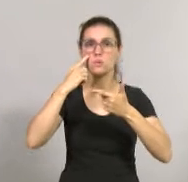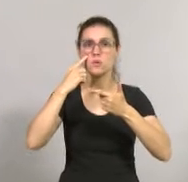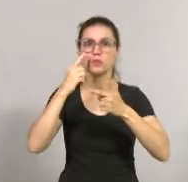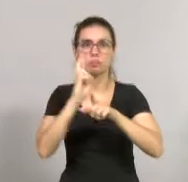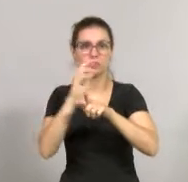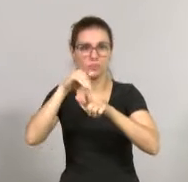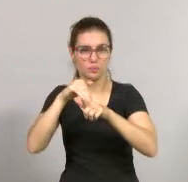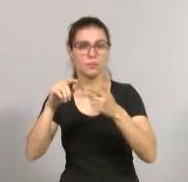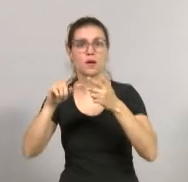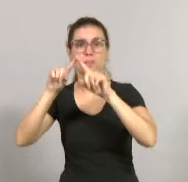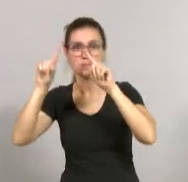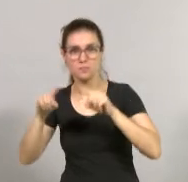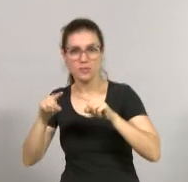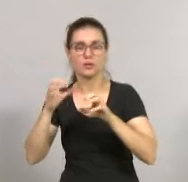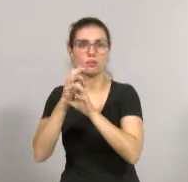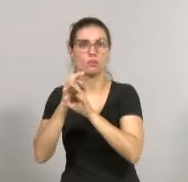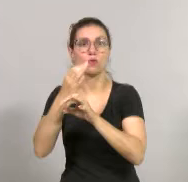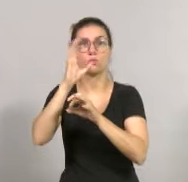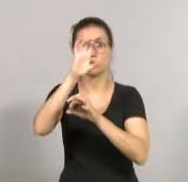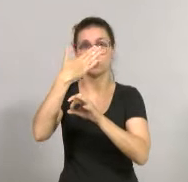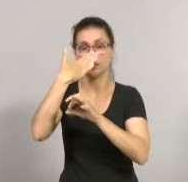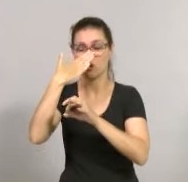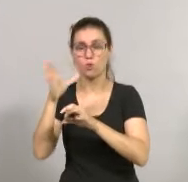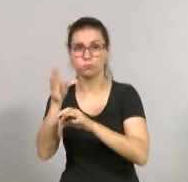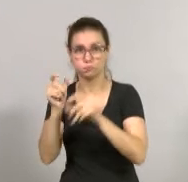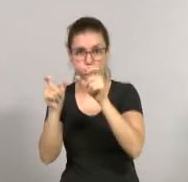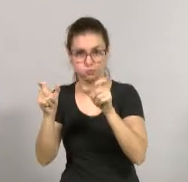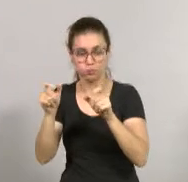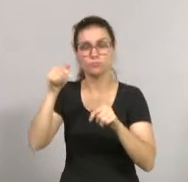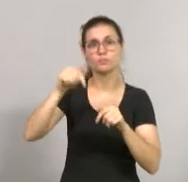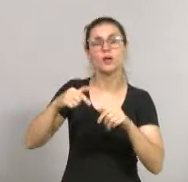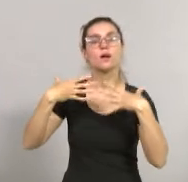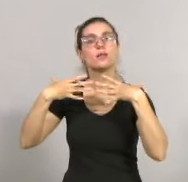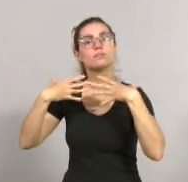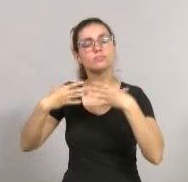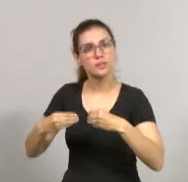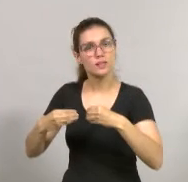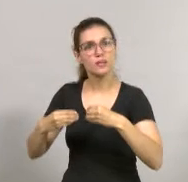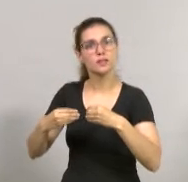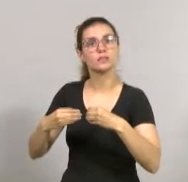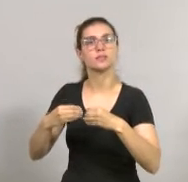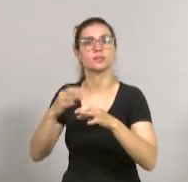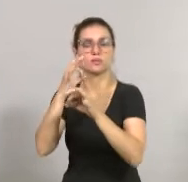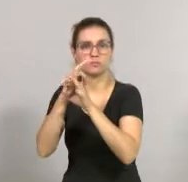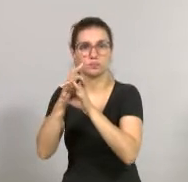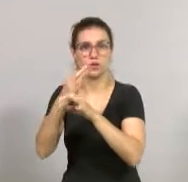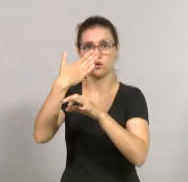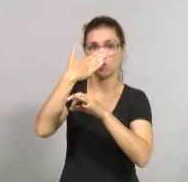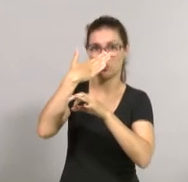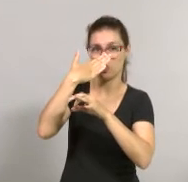Ministerio de Educación de la provincia de Córdoba. En la siguiente nota hablamos con la Secretaria de Educación de Córdoba, Delia Provinciali.